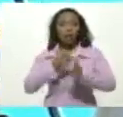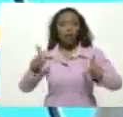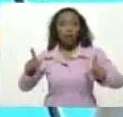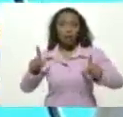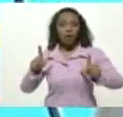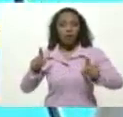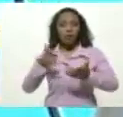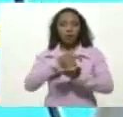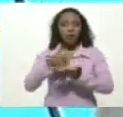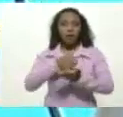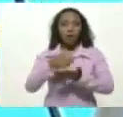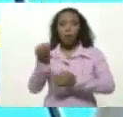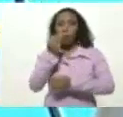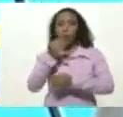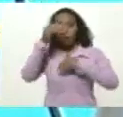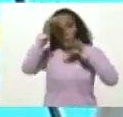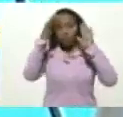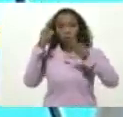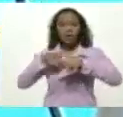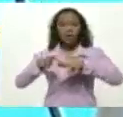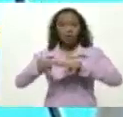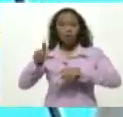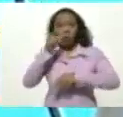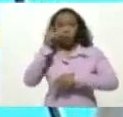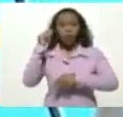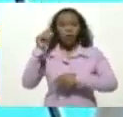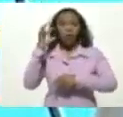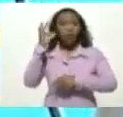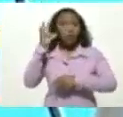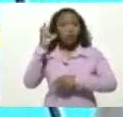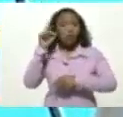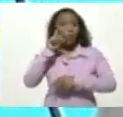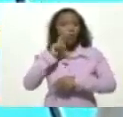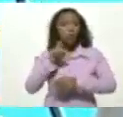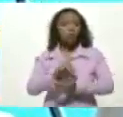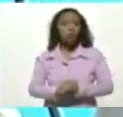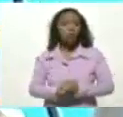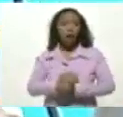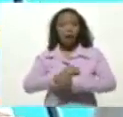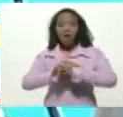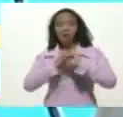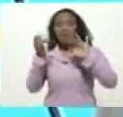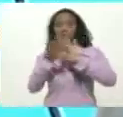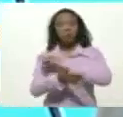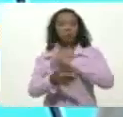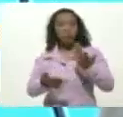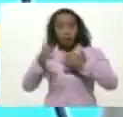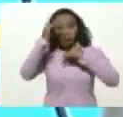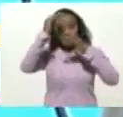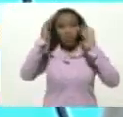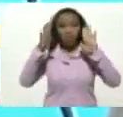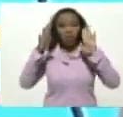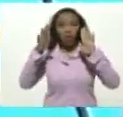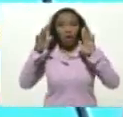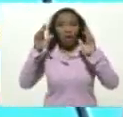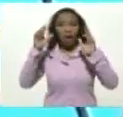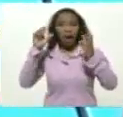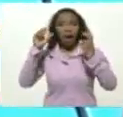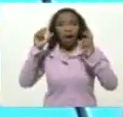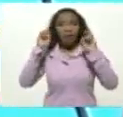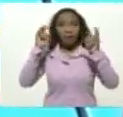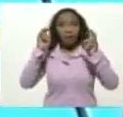vulnerabilidad nutricional, atendiendo a nuestros niños, niñas y mujeres embarazadas. Y finalmente, atendemos desde el módulo de